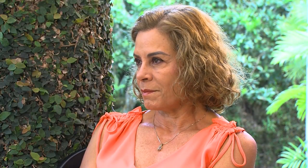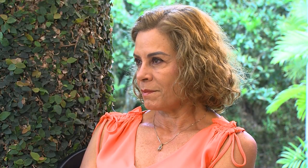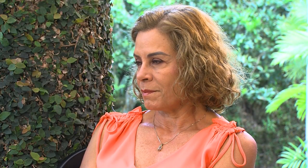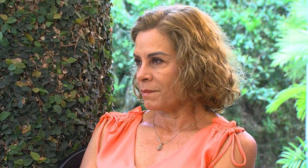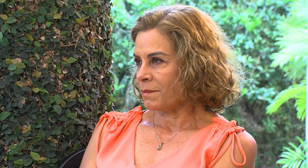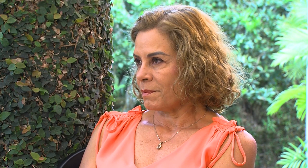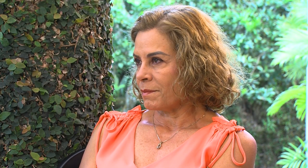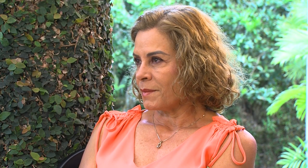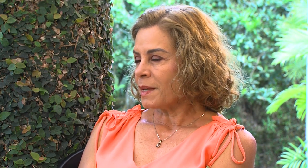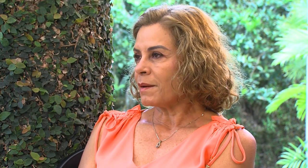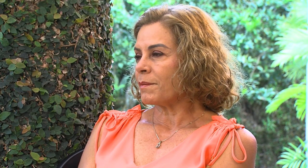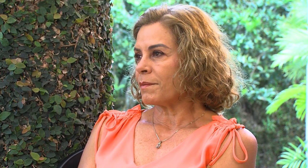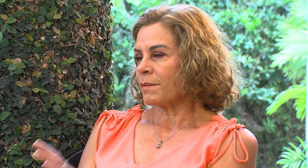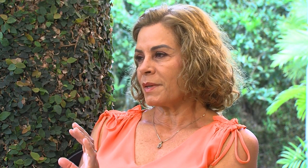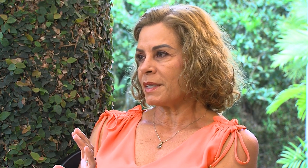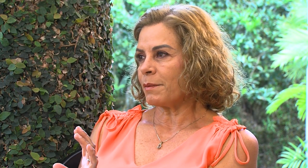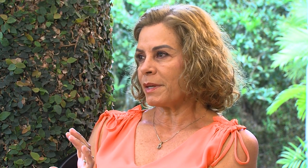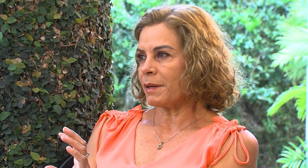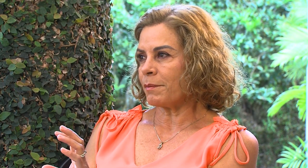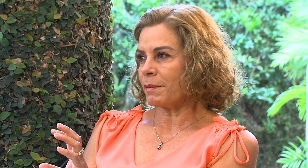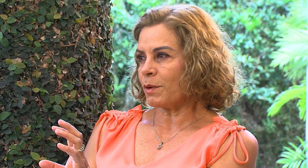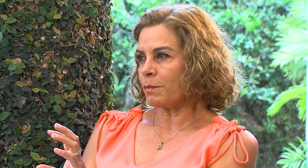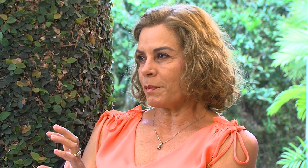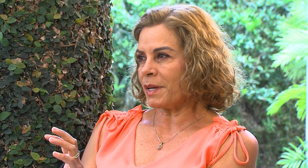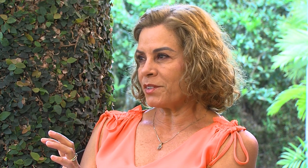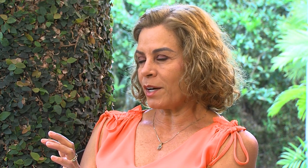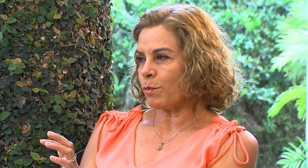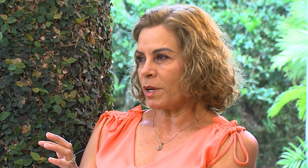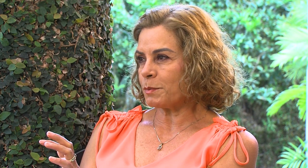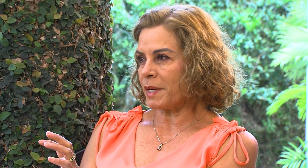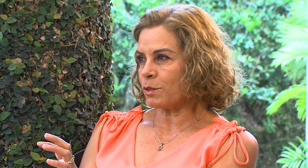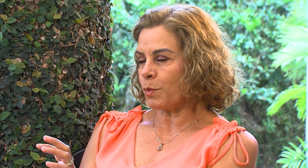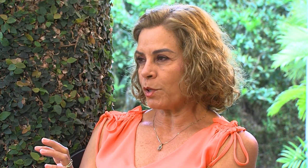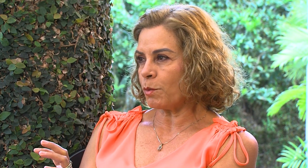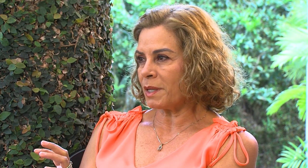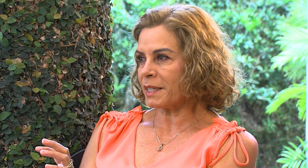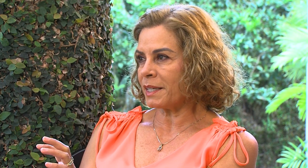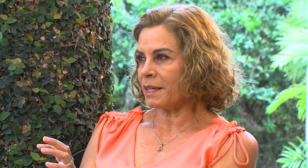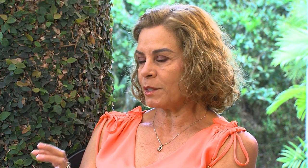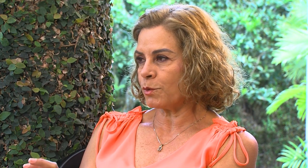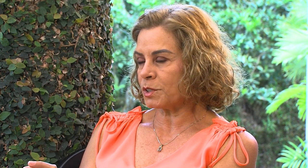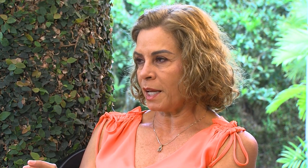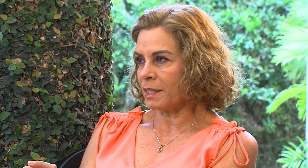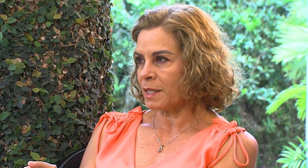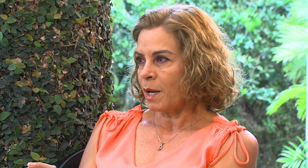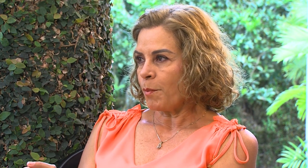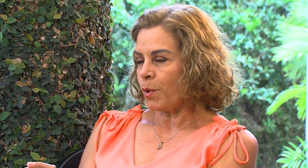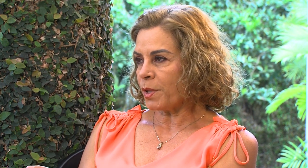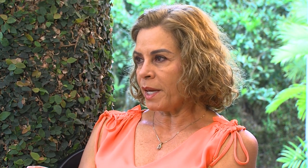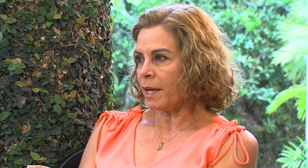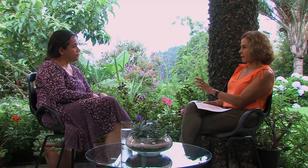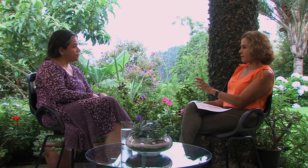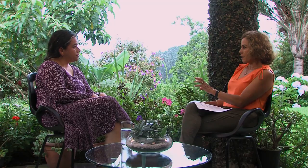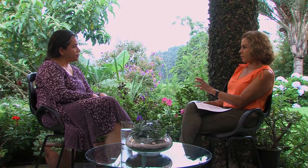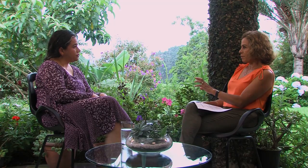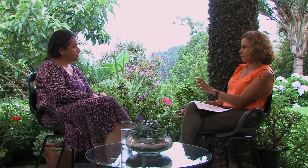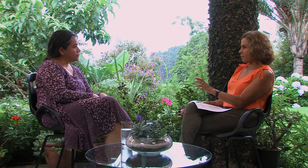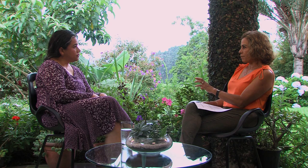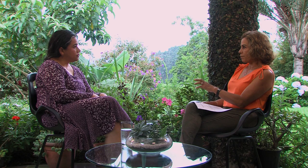sufre, tenemos que ser Gretel, dolientes. Perdón. Querría como que expliques un poquito más qué quiere decir forzadas. Ajá. Porque